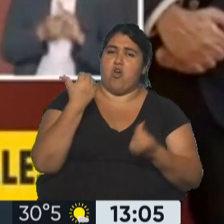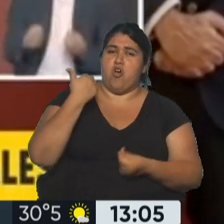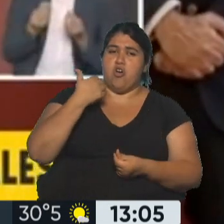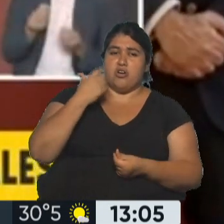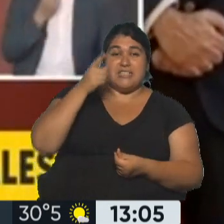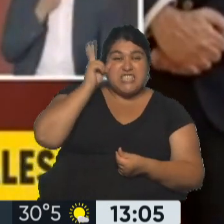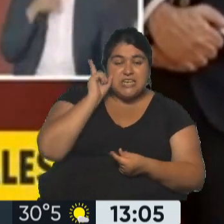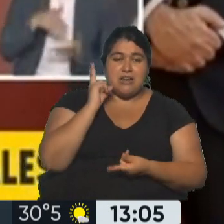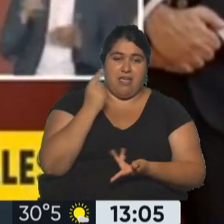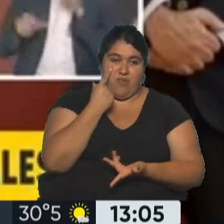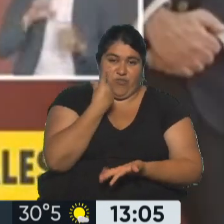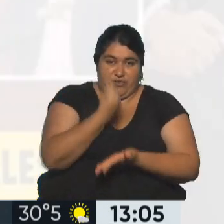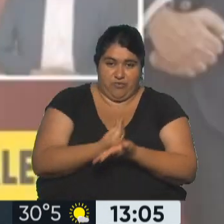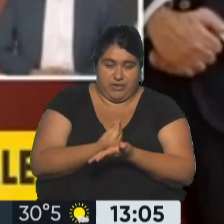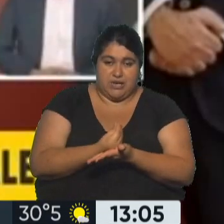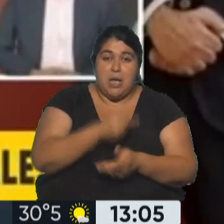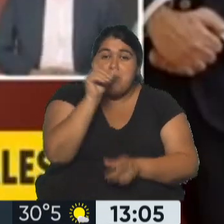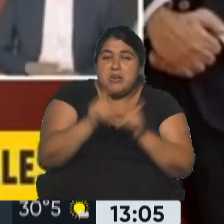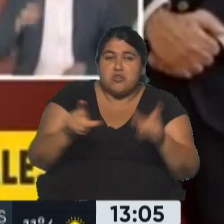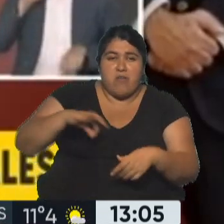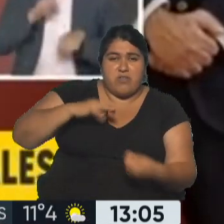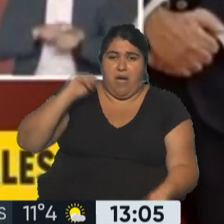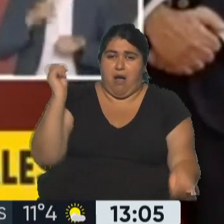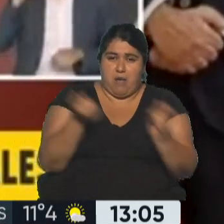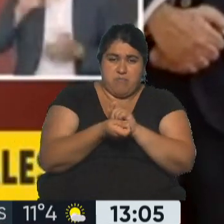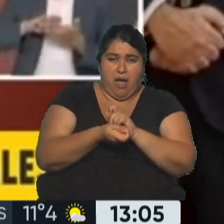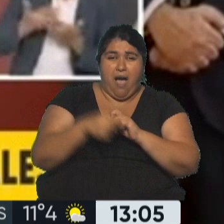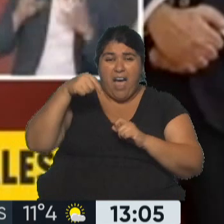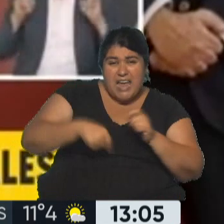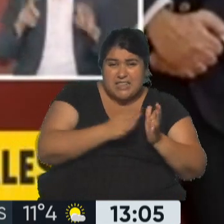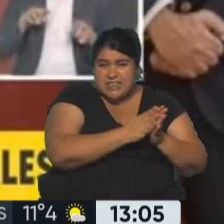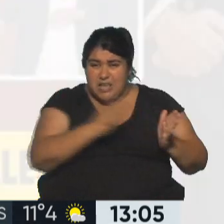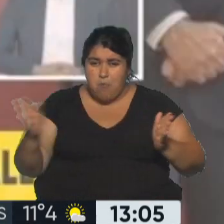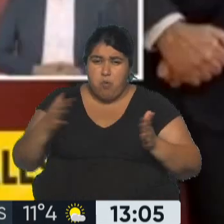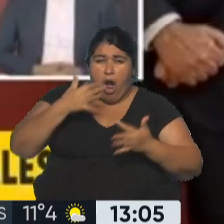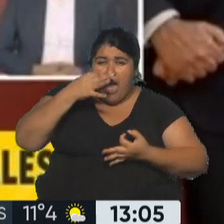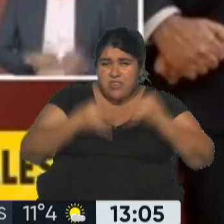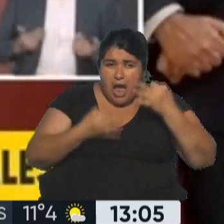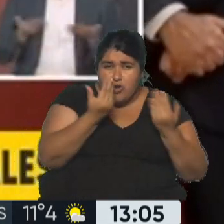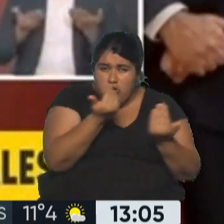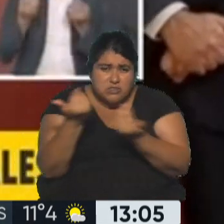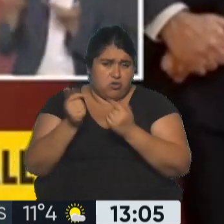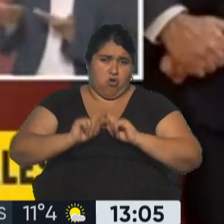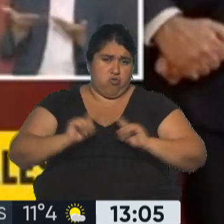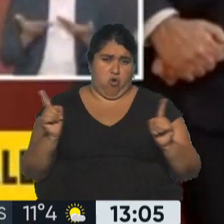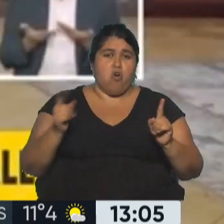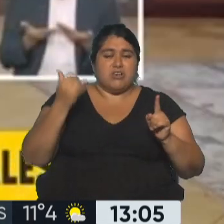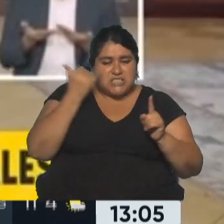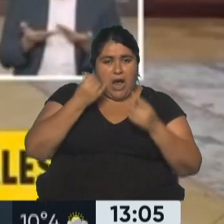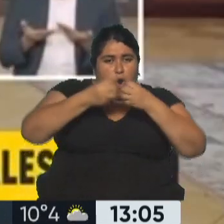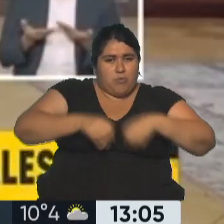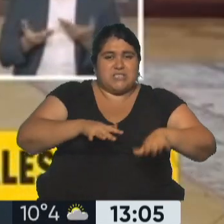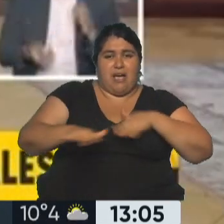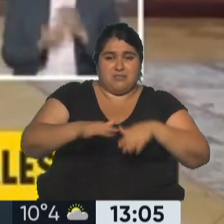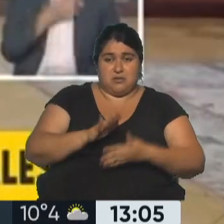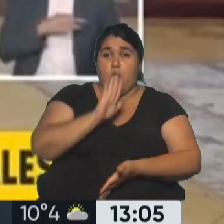bien la vida de millones de compatriotas. Ya no es tiempo de diagnósticos, es tiempo de la acción. Les doy la bienvenida